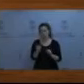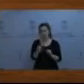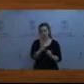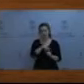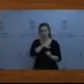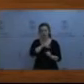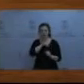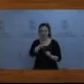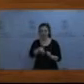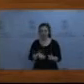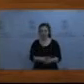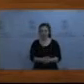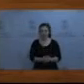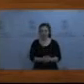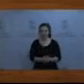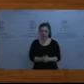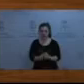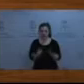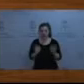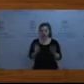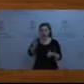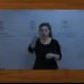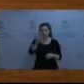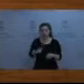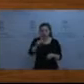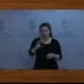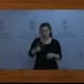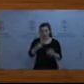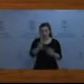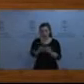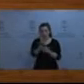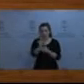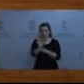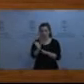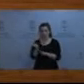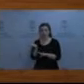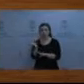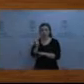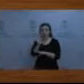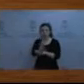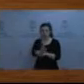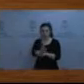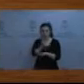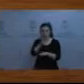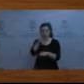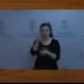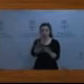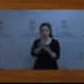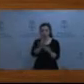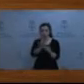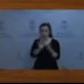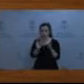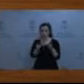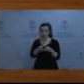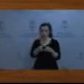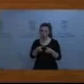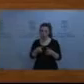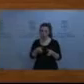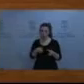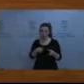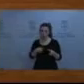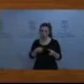tiene cosas buenas. Pero hoy nos trae aquí una moción a propuesta del Grupo Comunista, señora